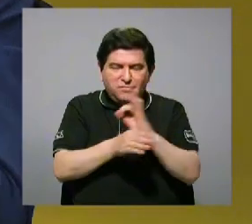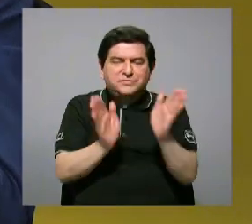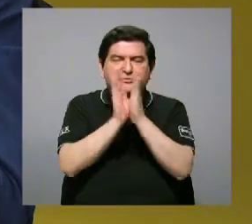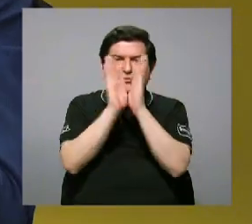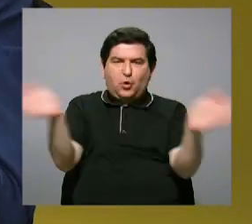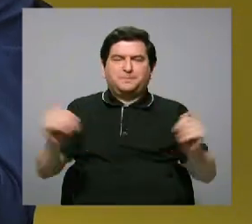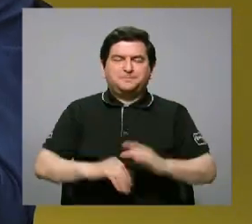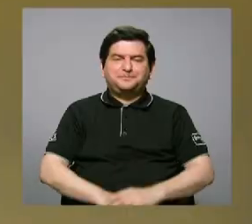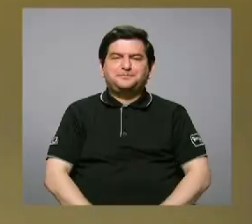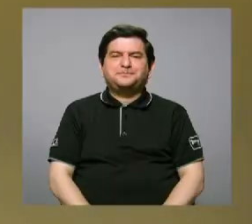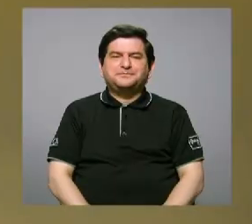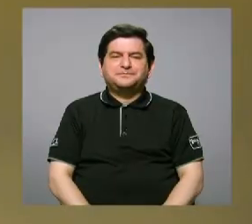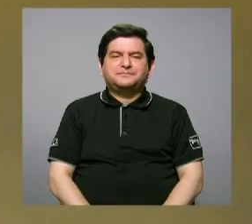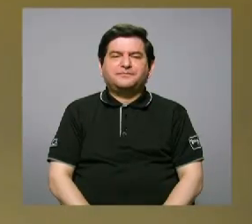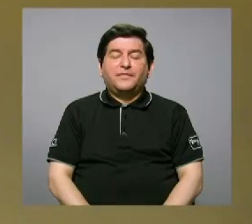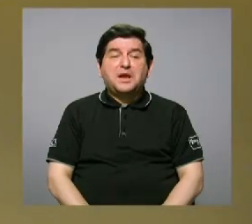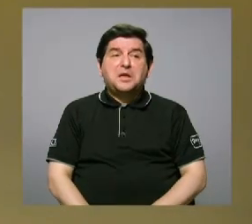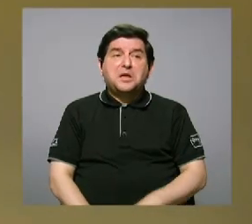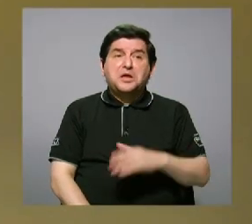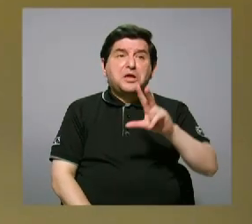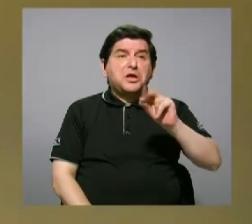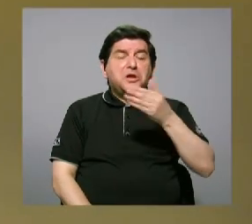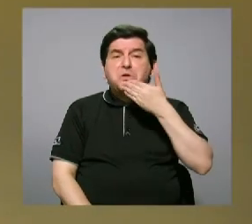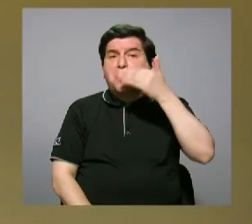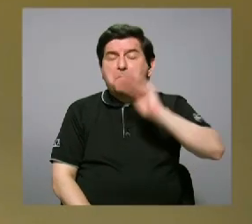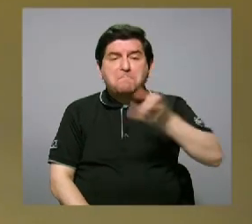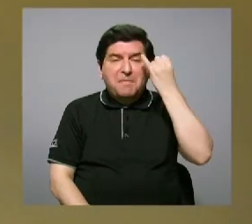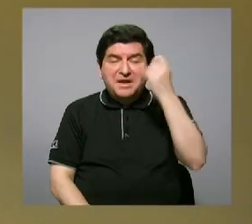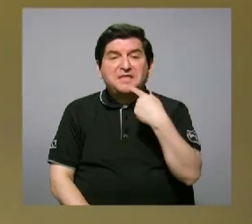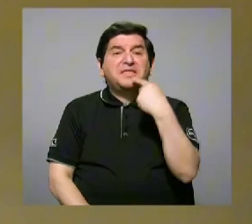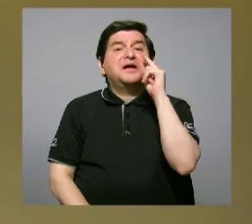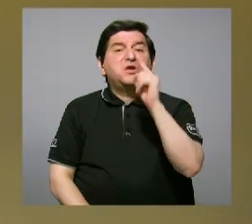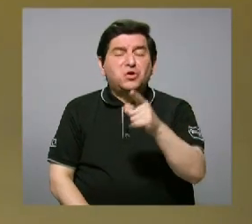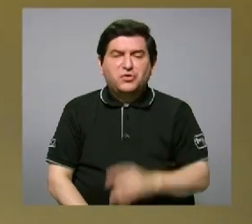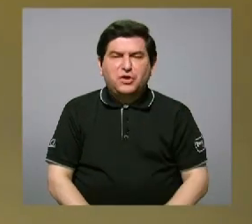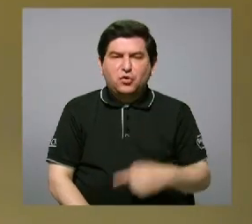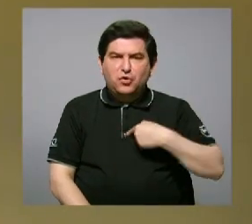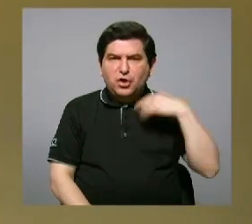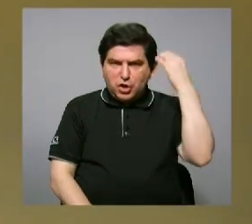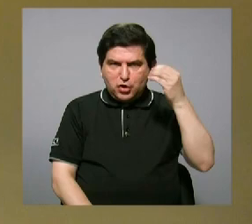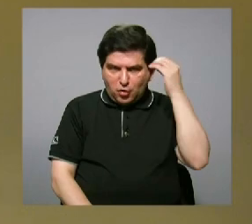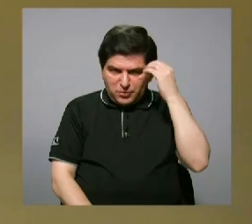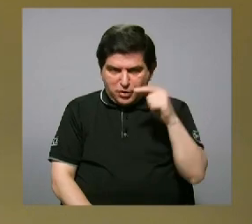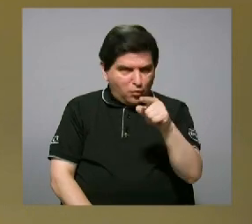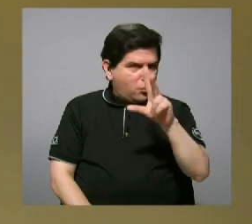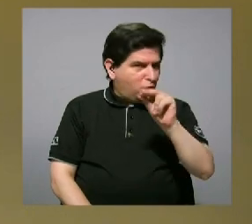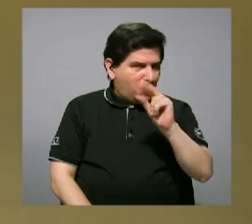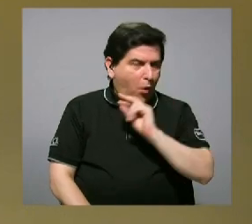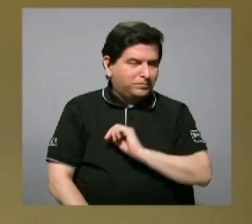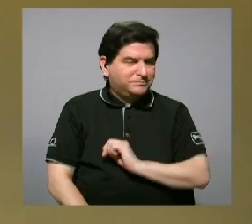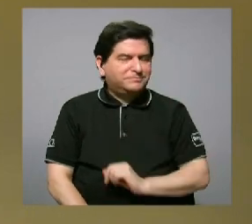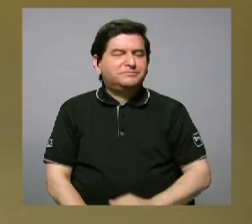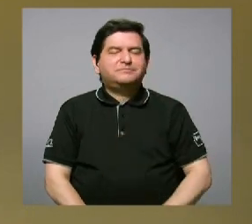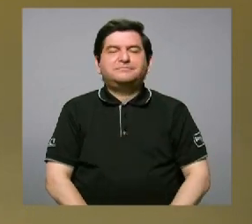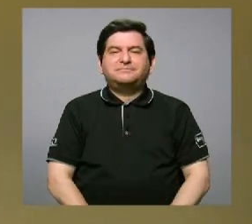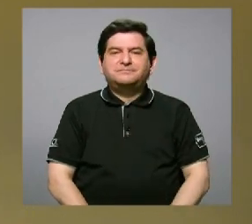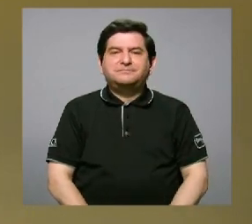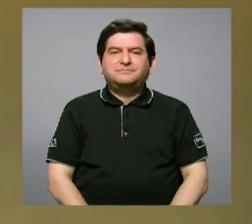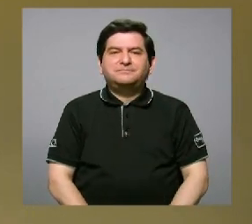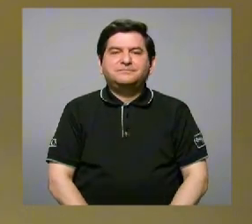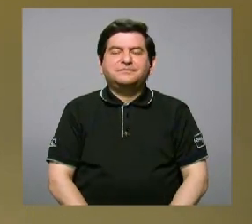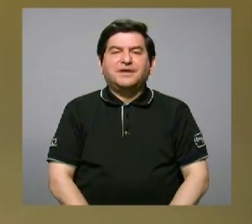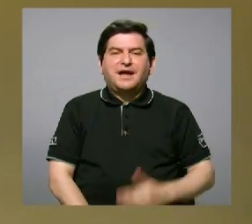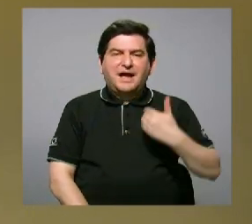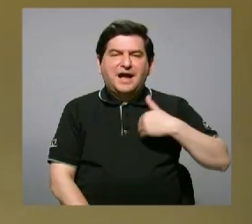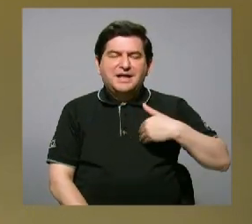general. Y no sería mala idea, ya que usted lo mencionó, y aquí estoy opinando yo, usted no, a don